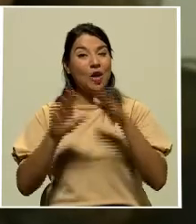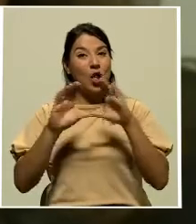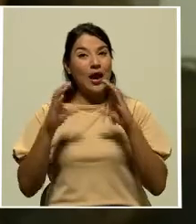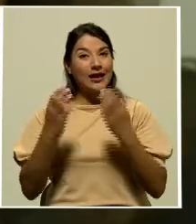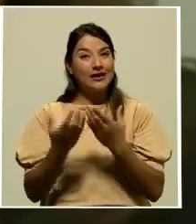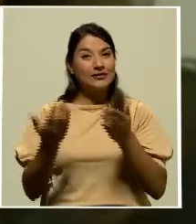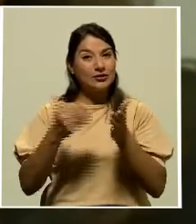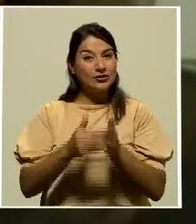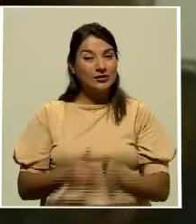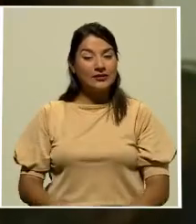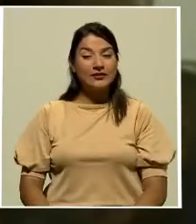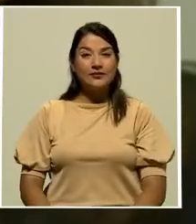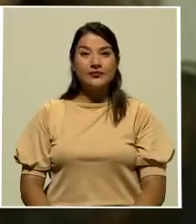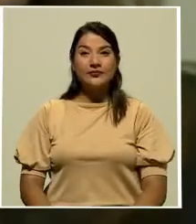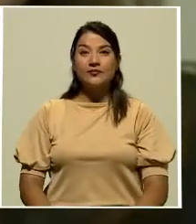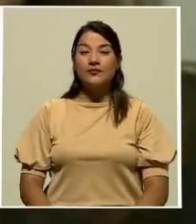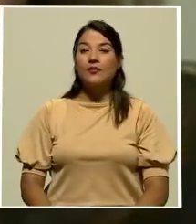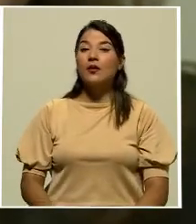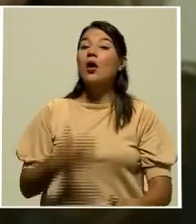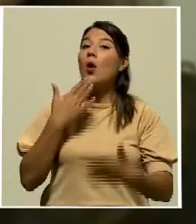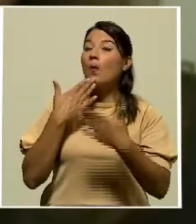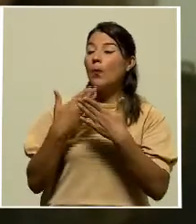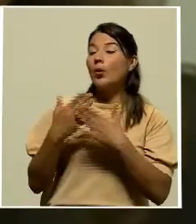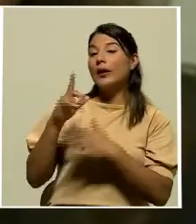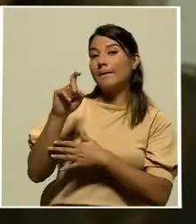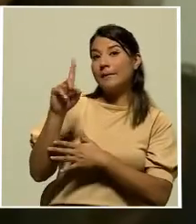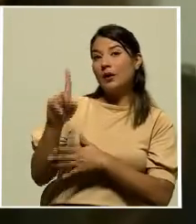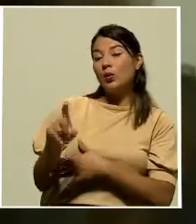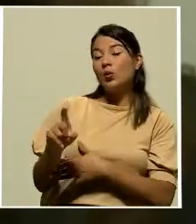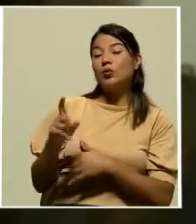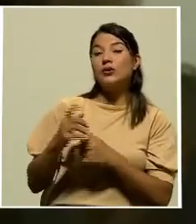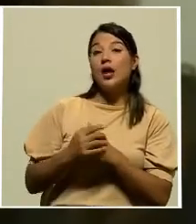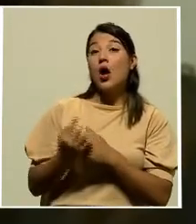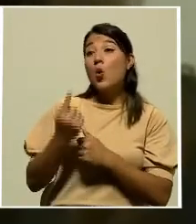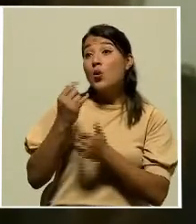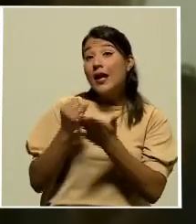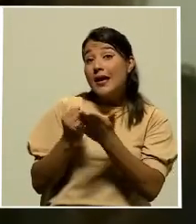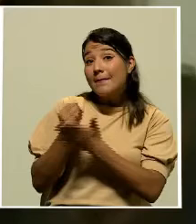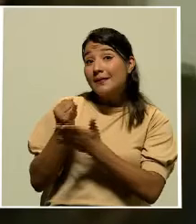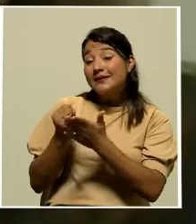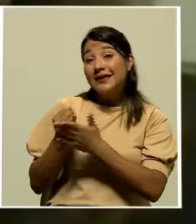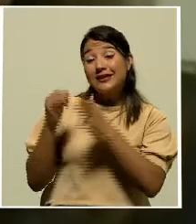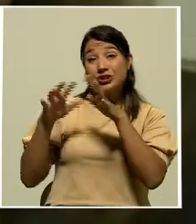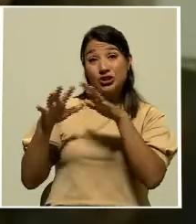inició? Muy buena pregunta. Un estudio global